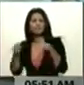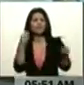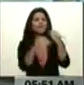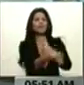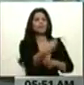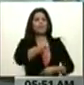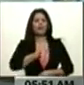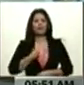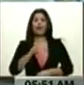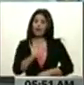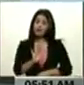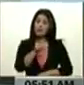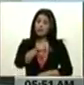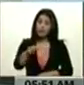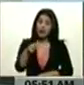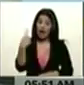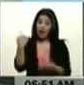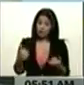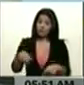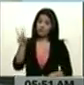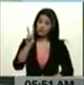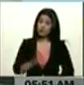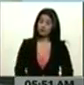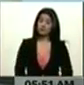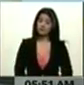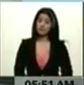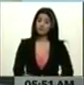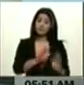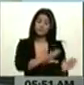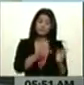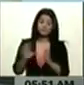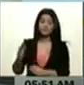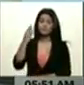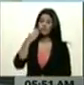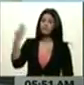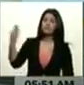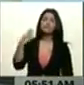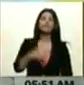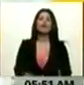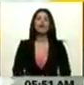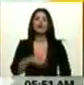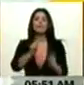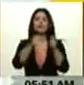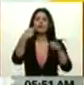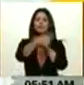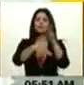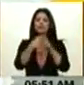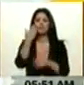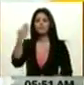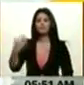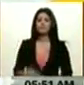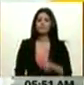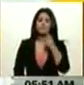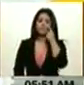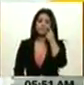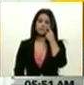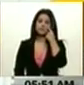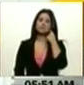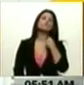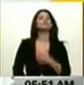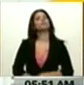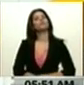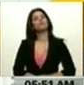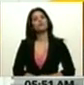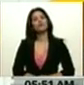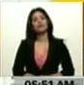Vamos con el Universal. Tucutú. Cavidea cree posible elevar abastecimiento en lapso de 90 a